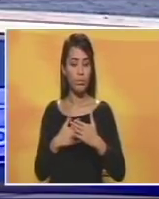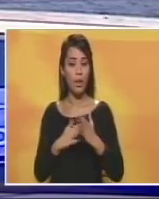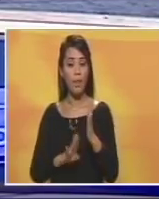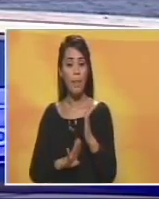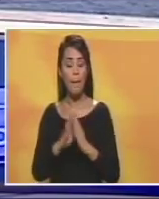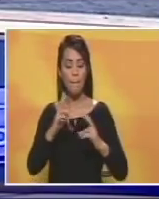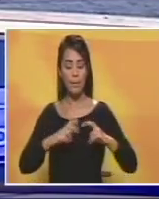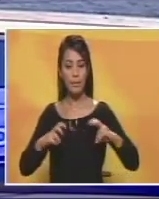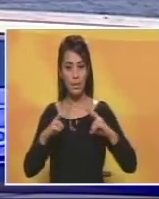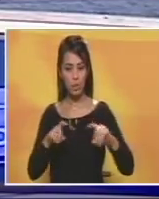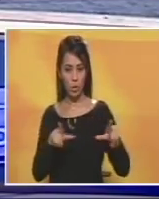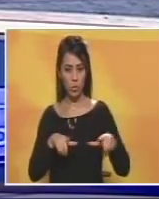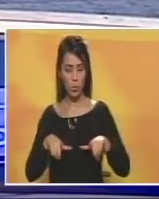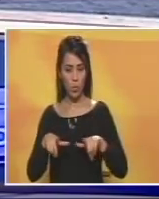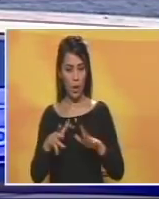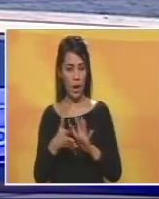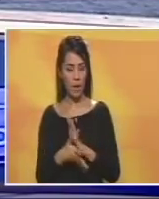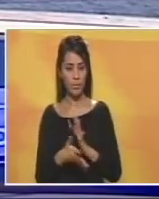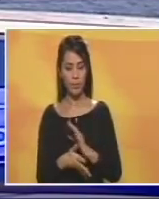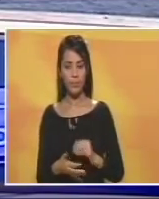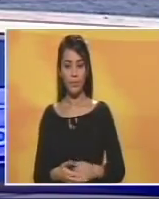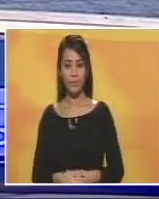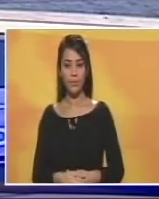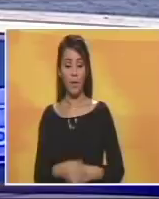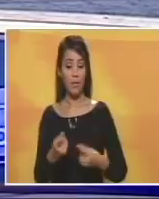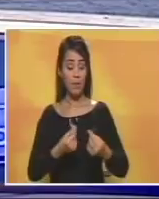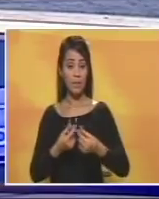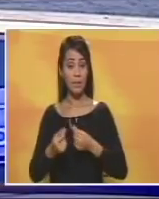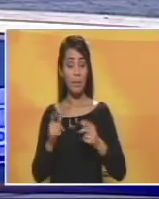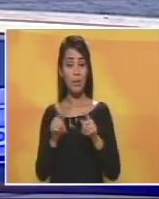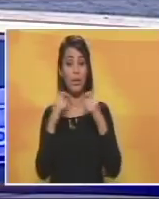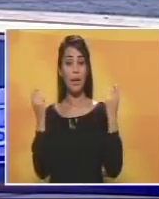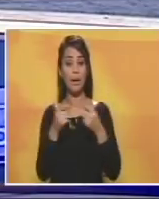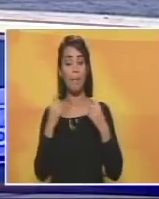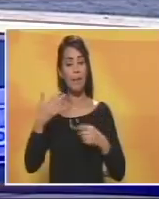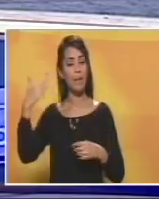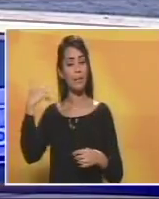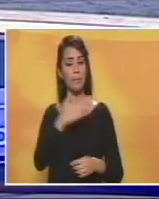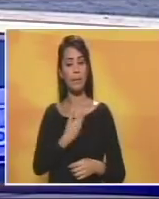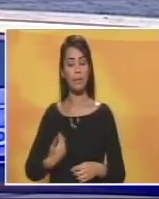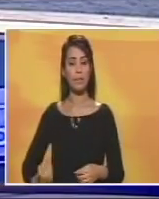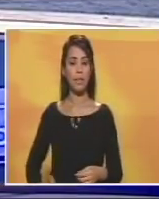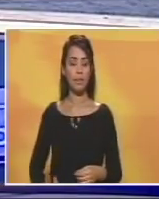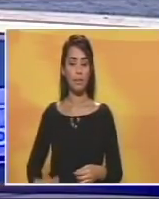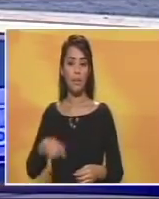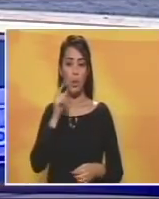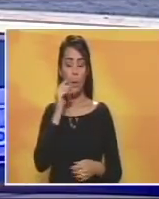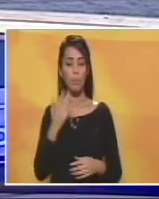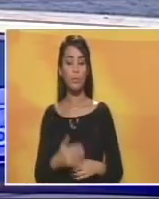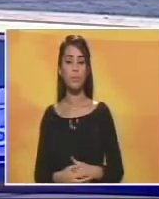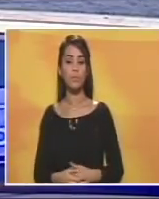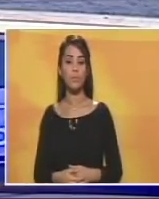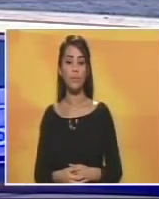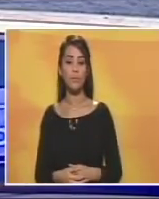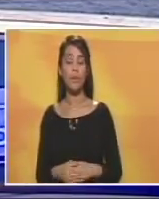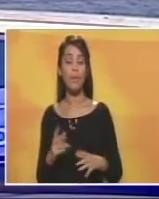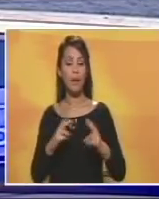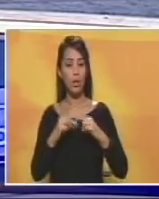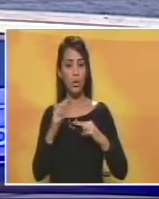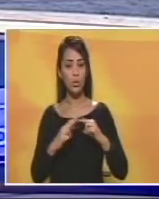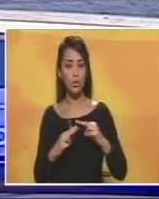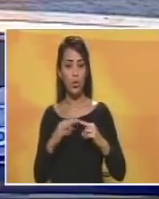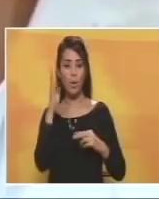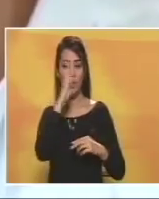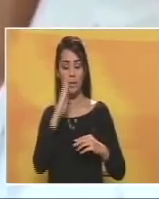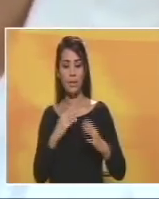investigación en el país centroamericano ante el presunto financiamiento de la campaña del expresidente Mauricio Funes por parte de la constructora